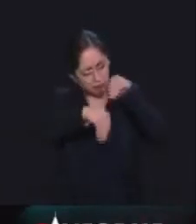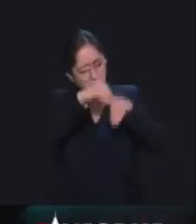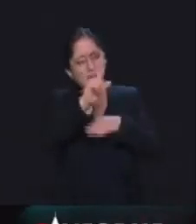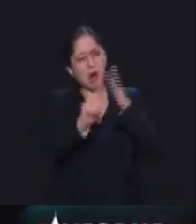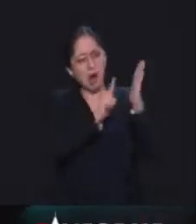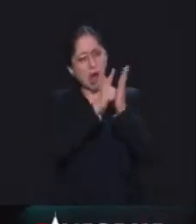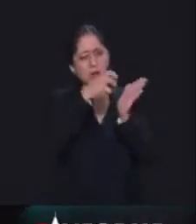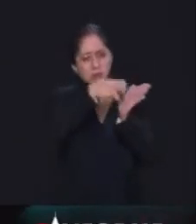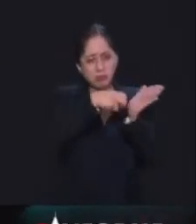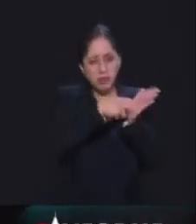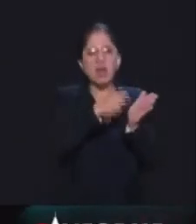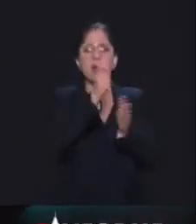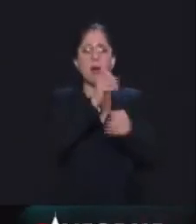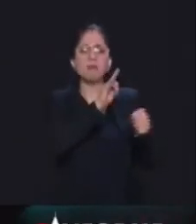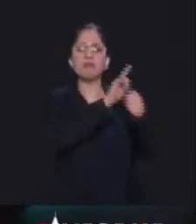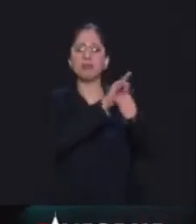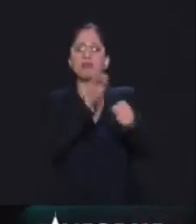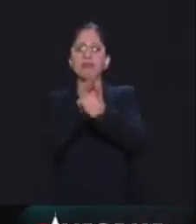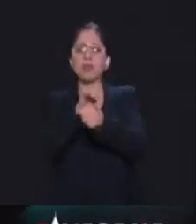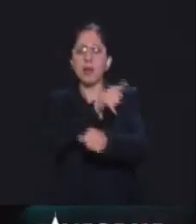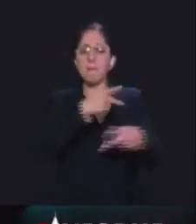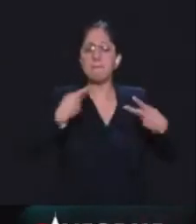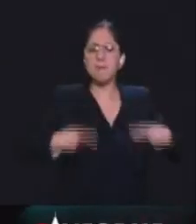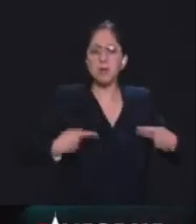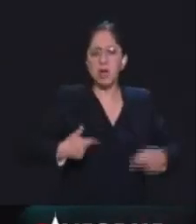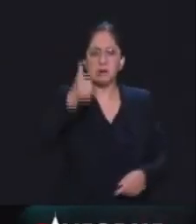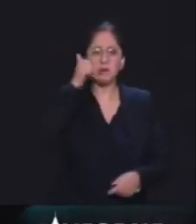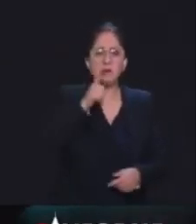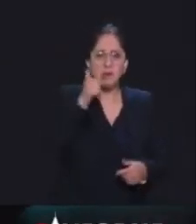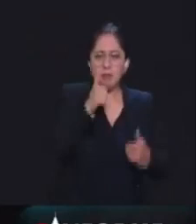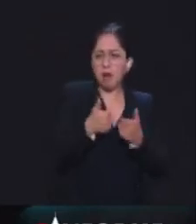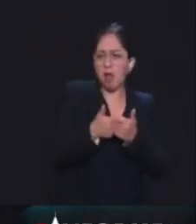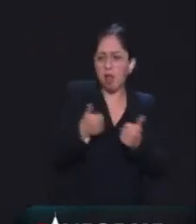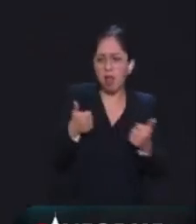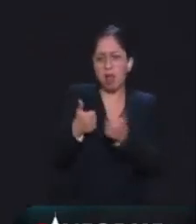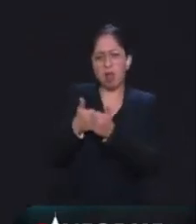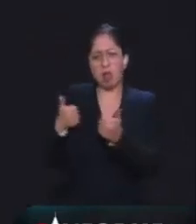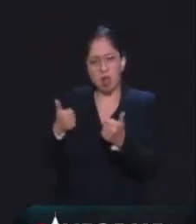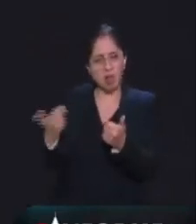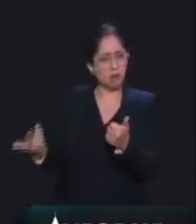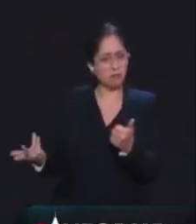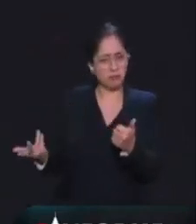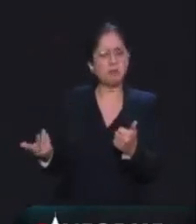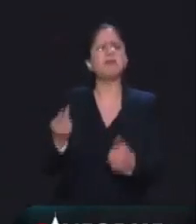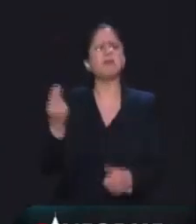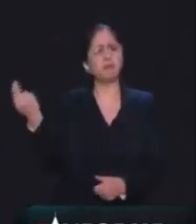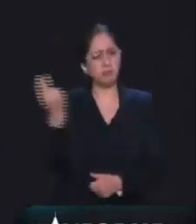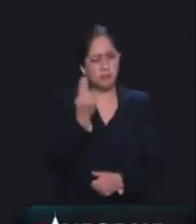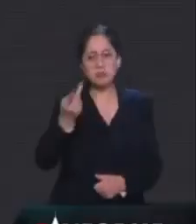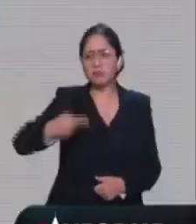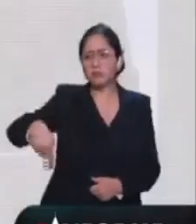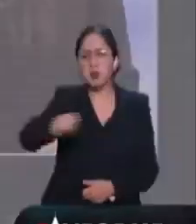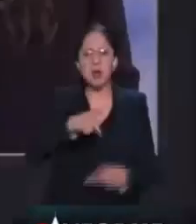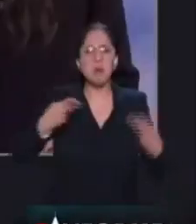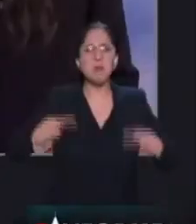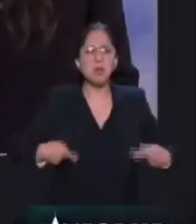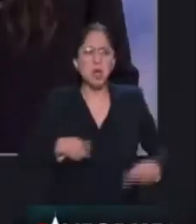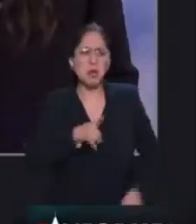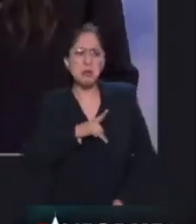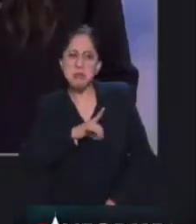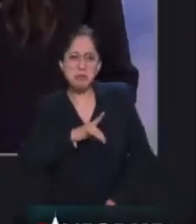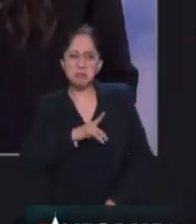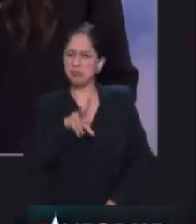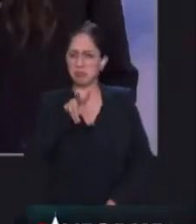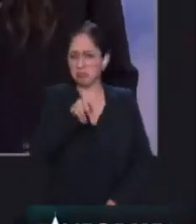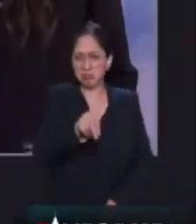a los que siempre fueron relegados en este proceso, ¿ya? Entonces, no hay temores. Ha hablado